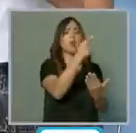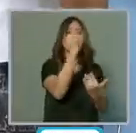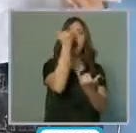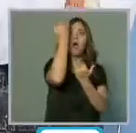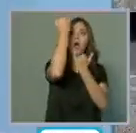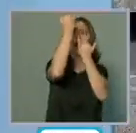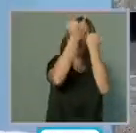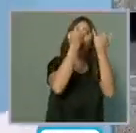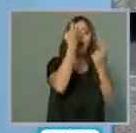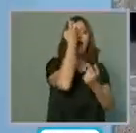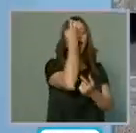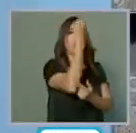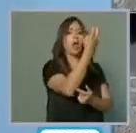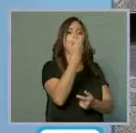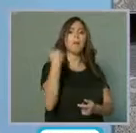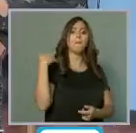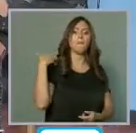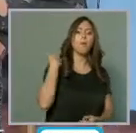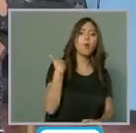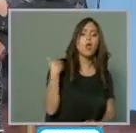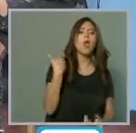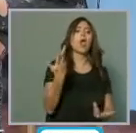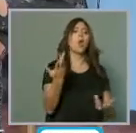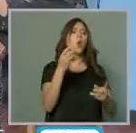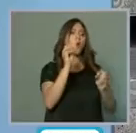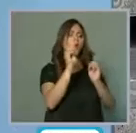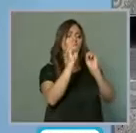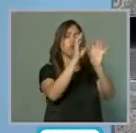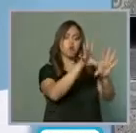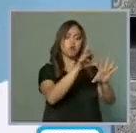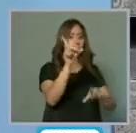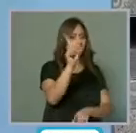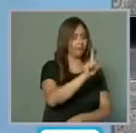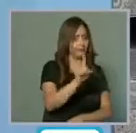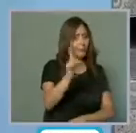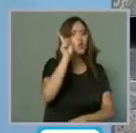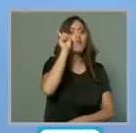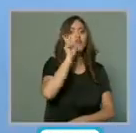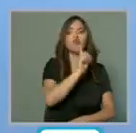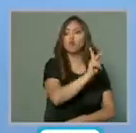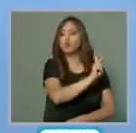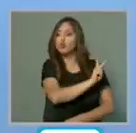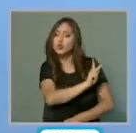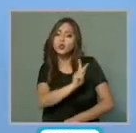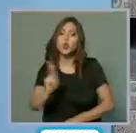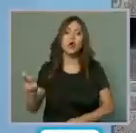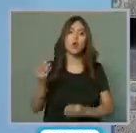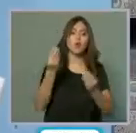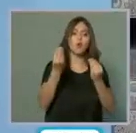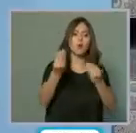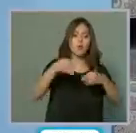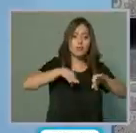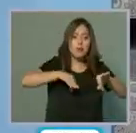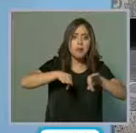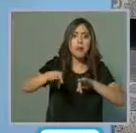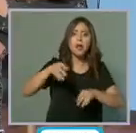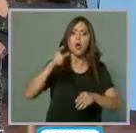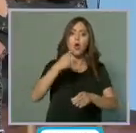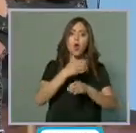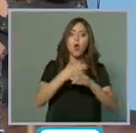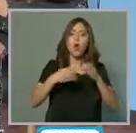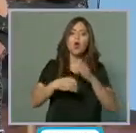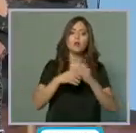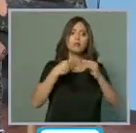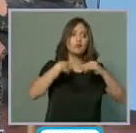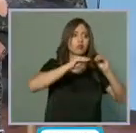inspiración, de modelo, de objeto? No, realmente somos muchas las mujeres que estamos haciendo cosas bien interesantes en